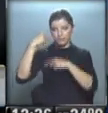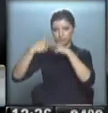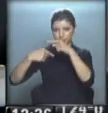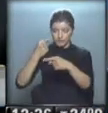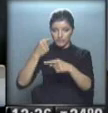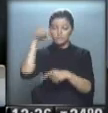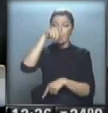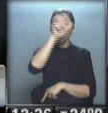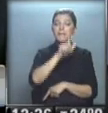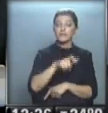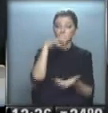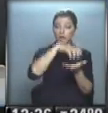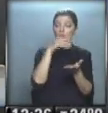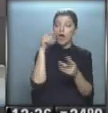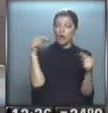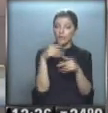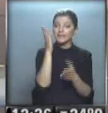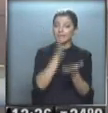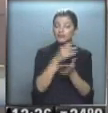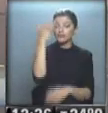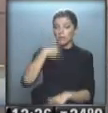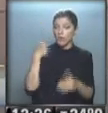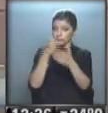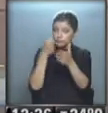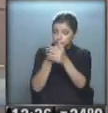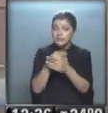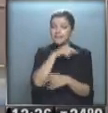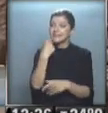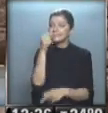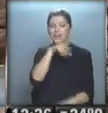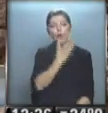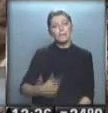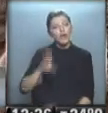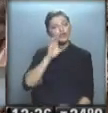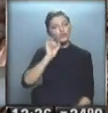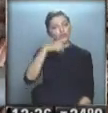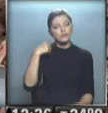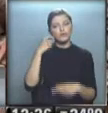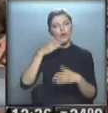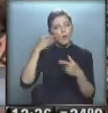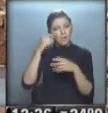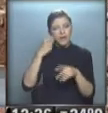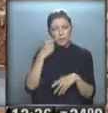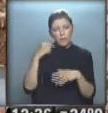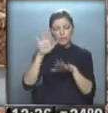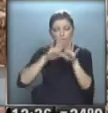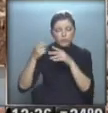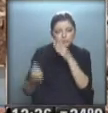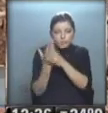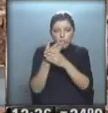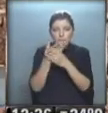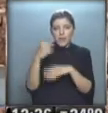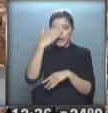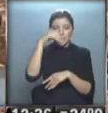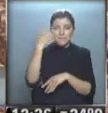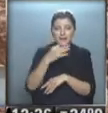derechos humanos, Ben Hemerson, acusó al gobierno de Obama de crear obstáculos para conocer la realidad. Señaló